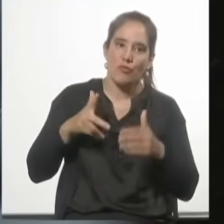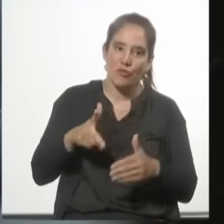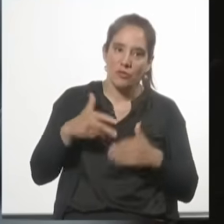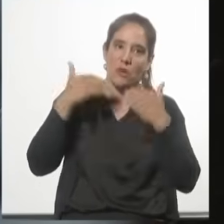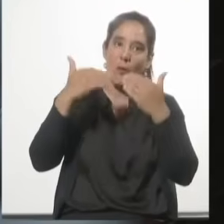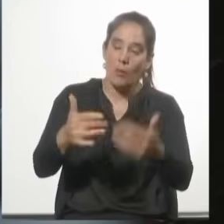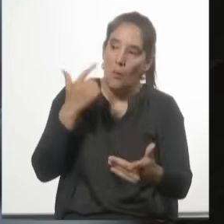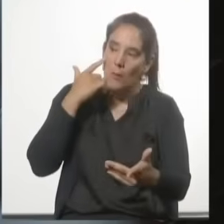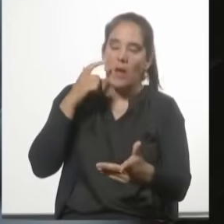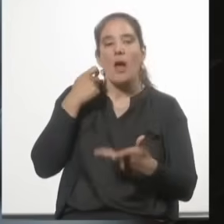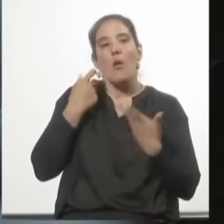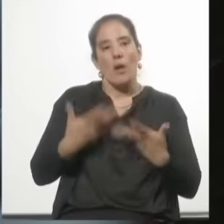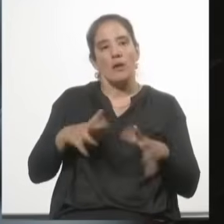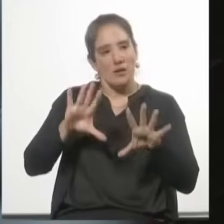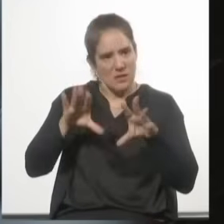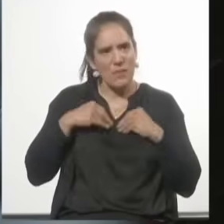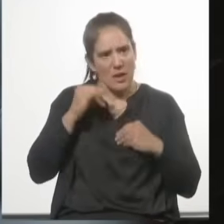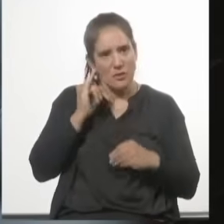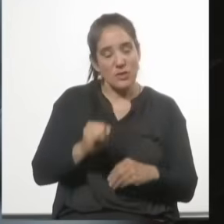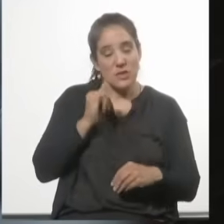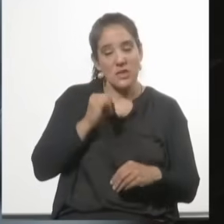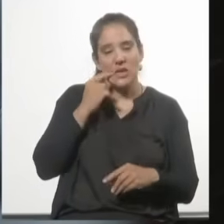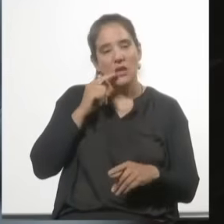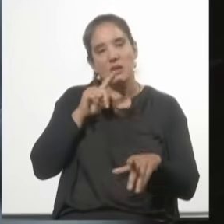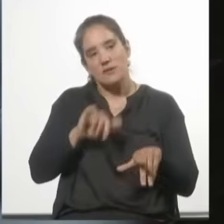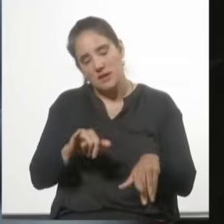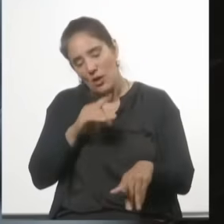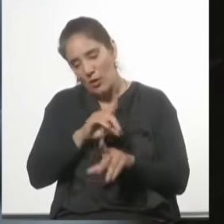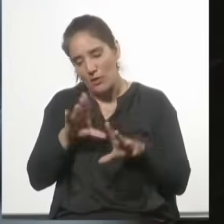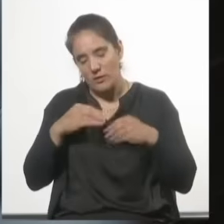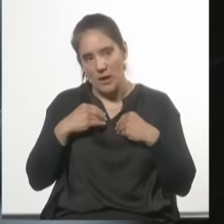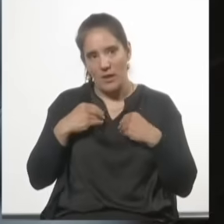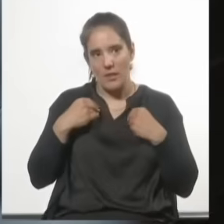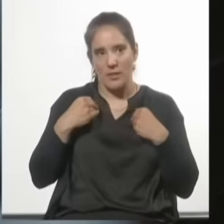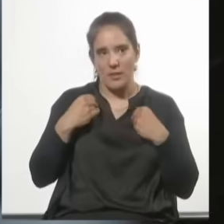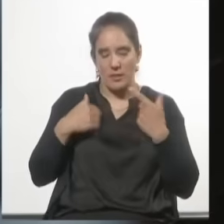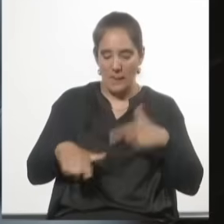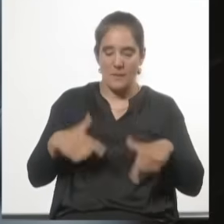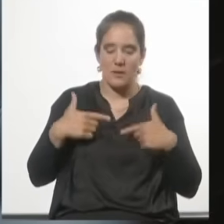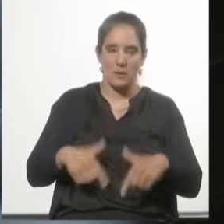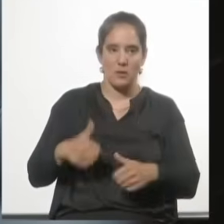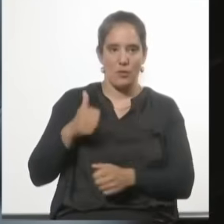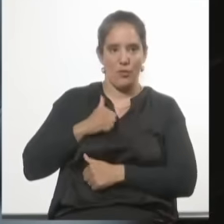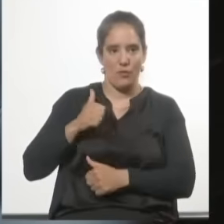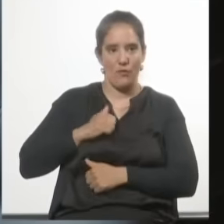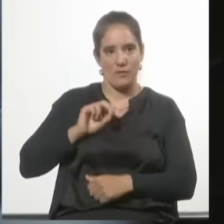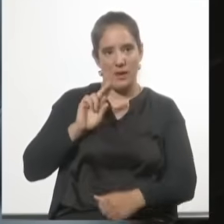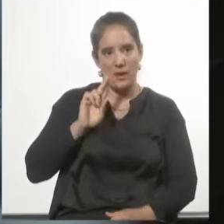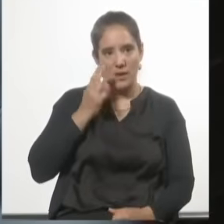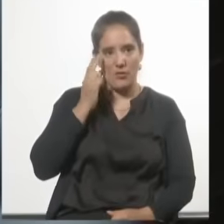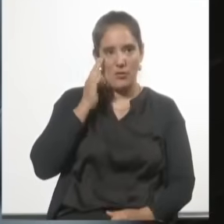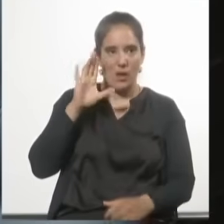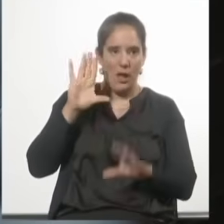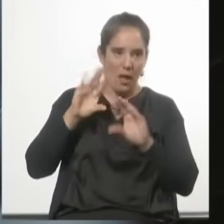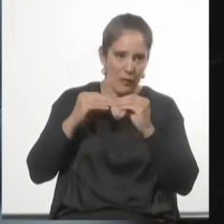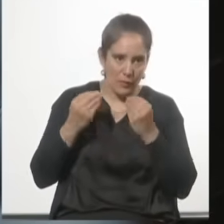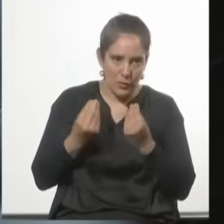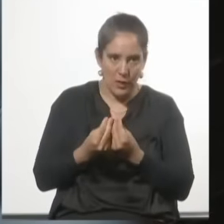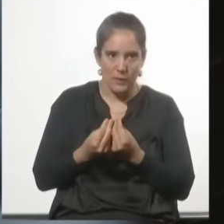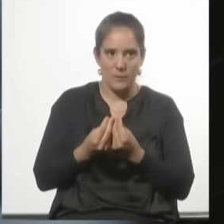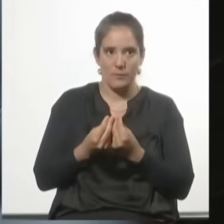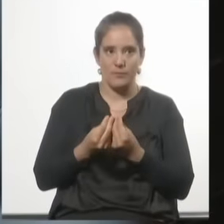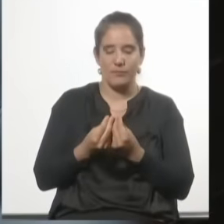de buen cumplimiento que fueron aceptadas, expresa o tácitamente por parte del Ministerio de Defensa Nacional de manera